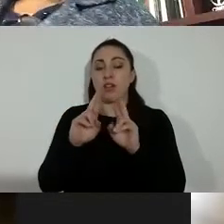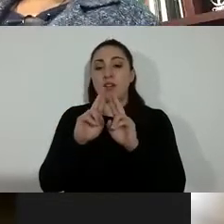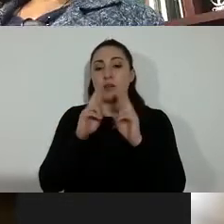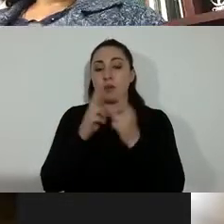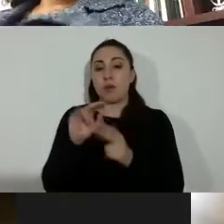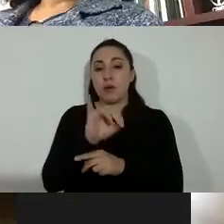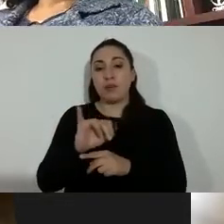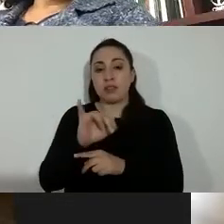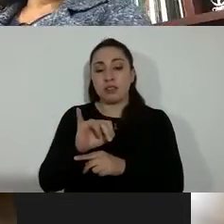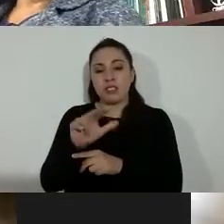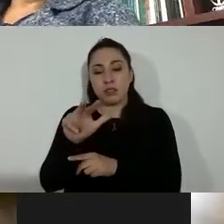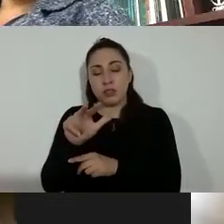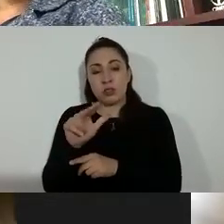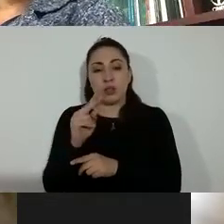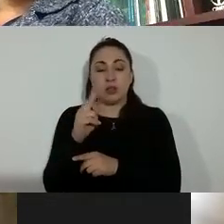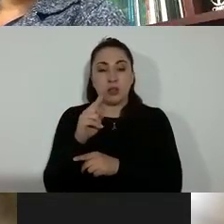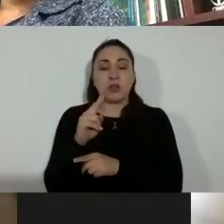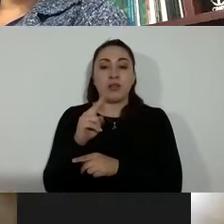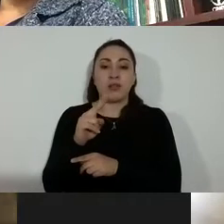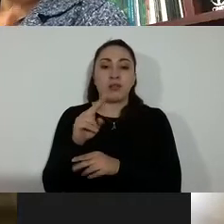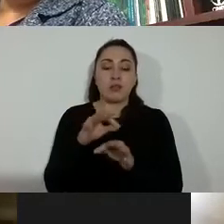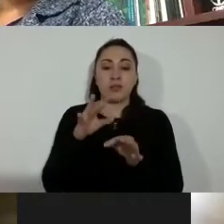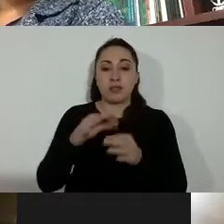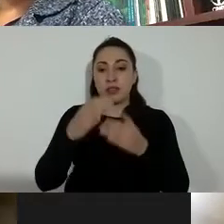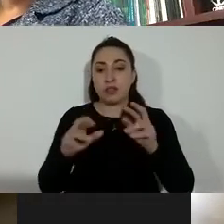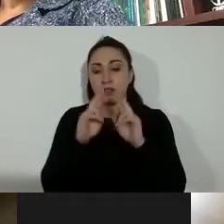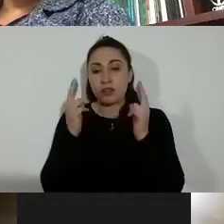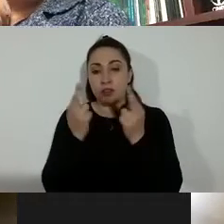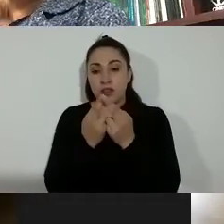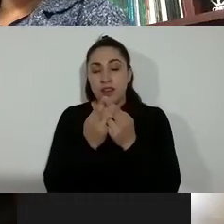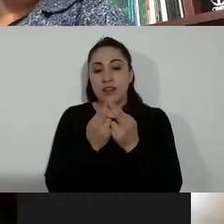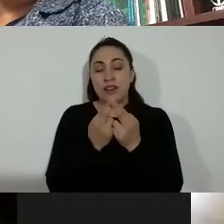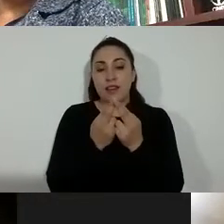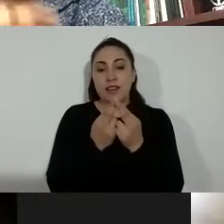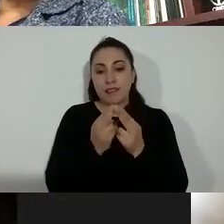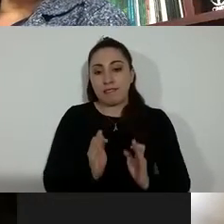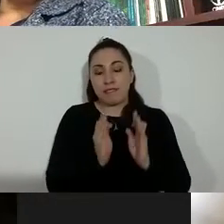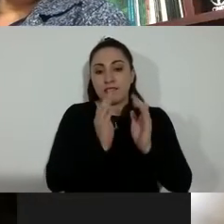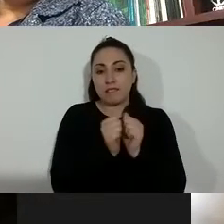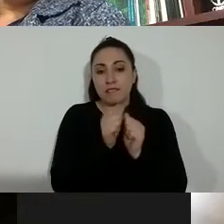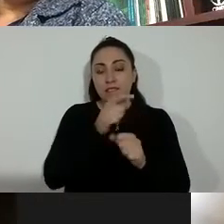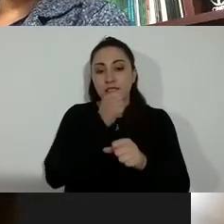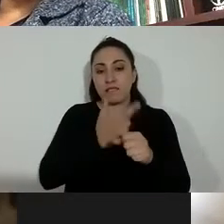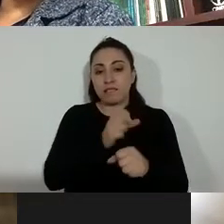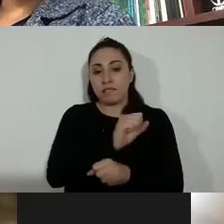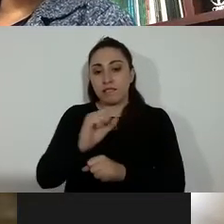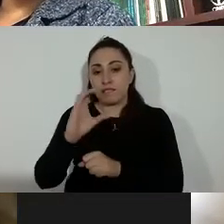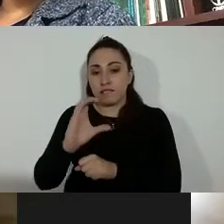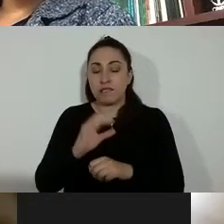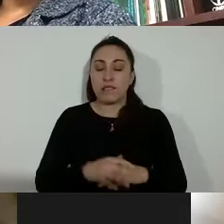misma que tendrá verificativo al concluir la sesión de comparecencia del secretario de Seguridad